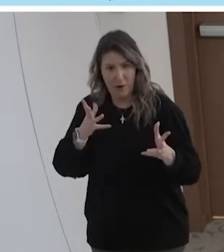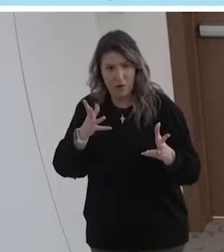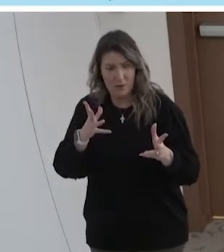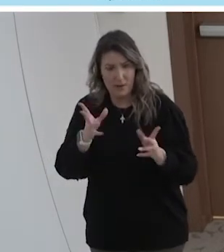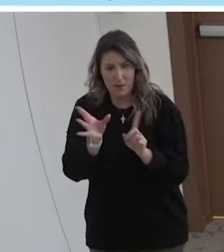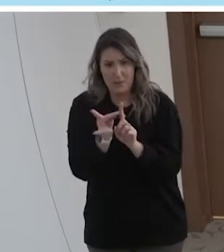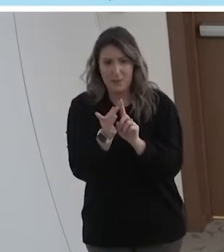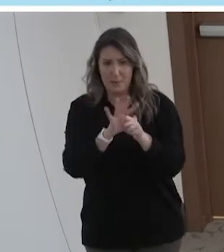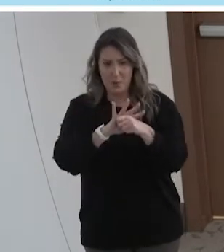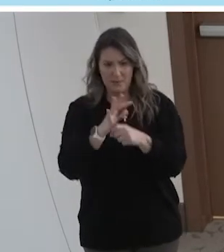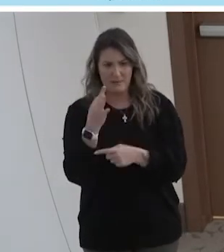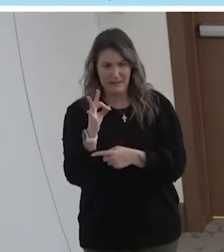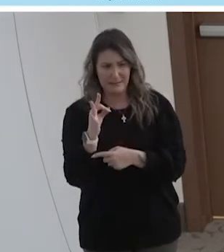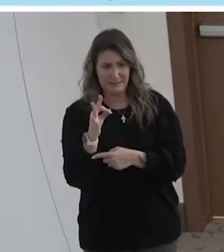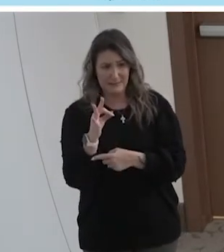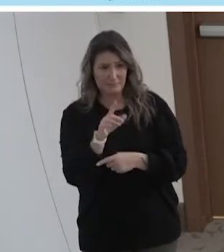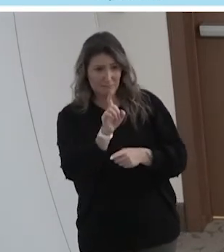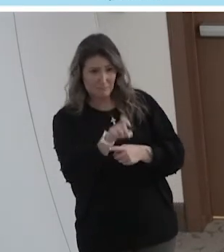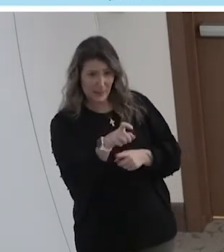be vaccinated?